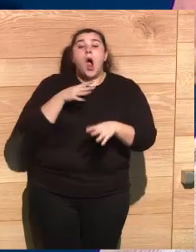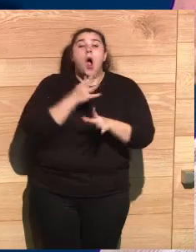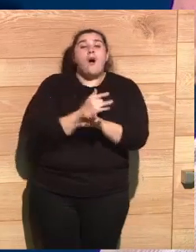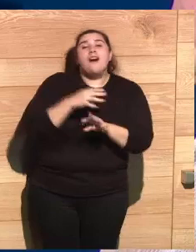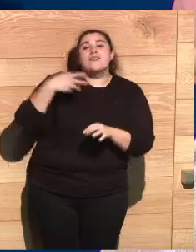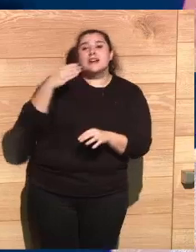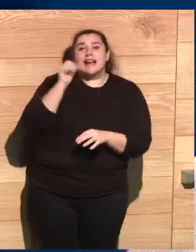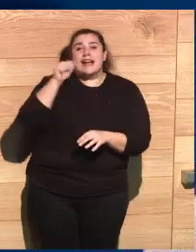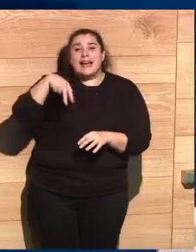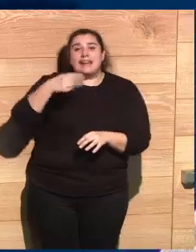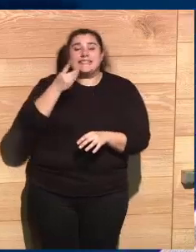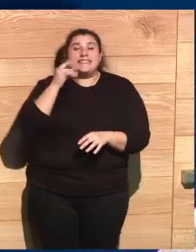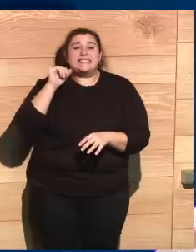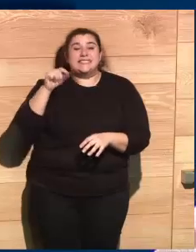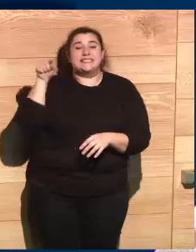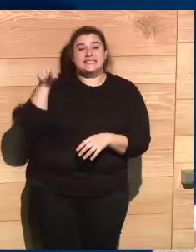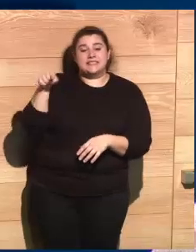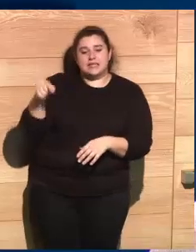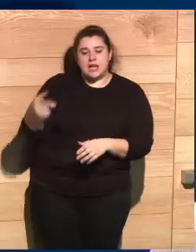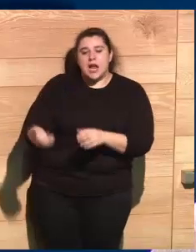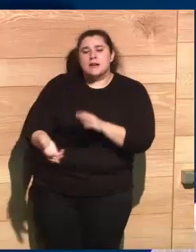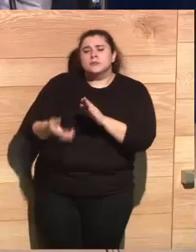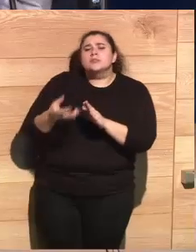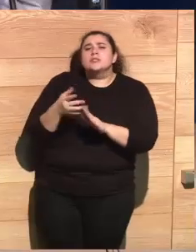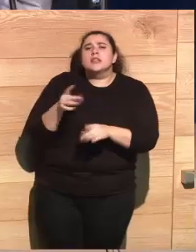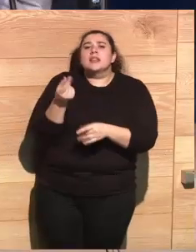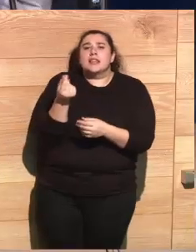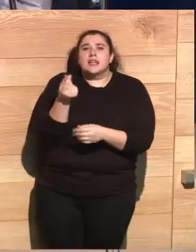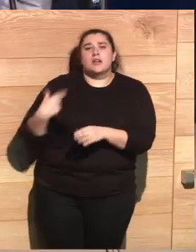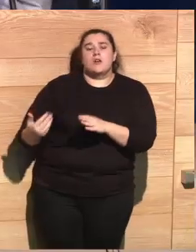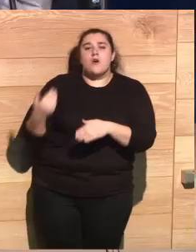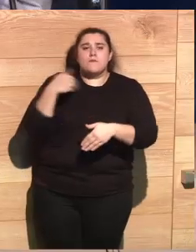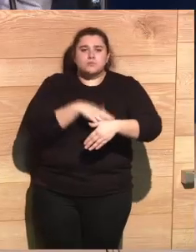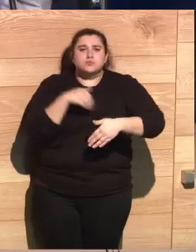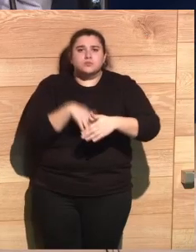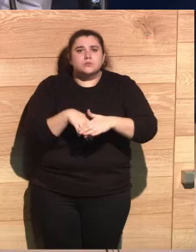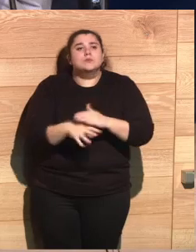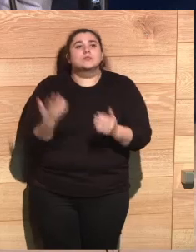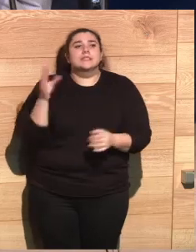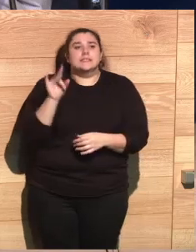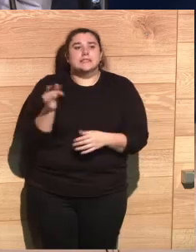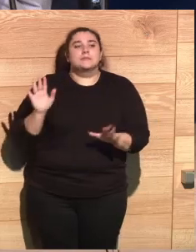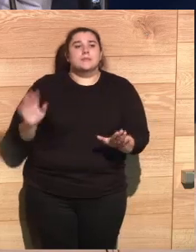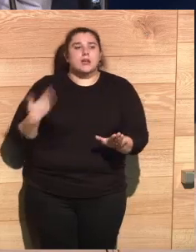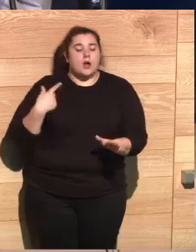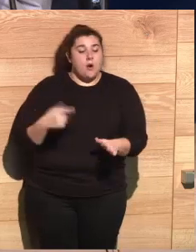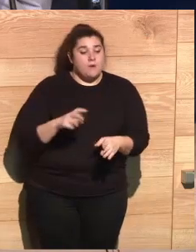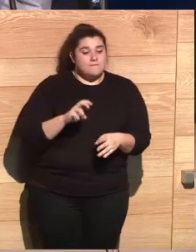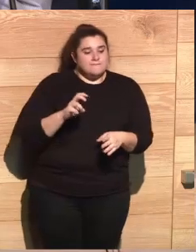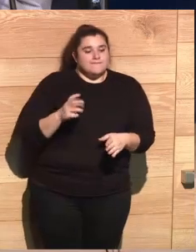gana dinero como una tragaperras, pero que al mismo tiempo tiene una estructura de juego. Es un juego con unas reglas y